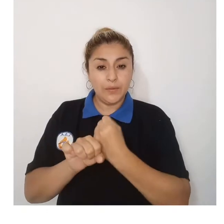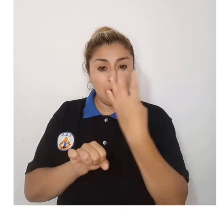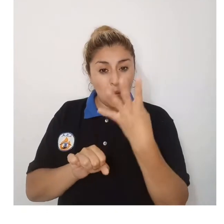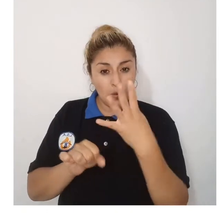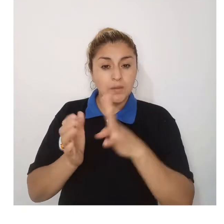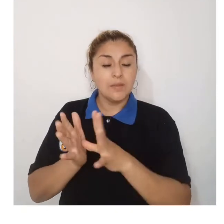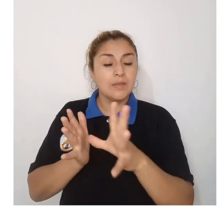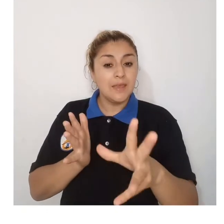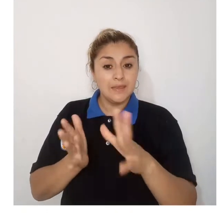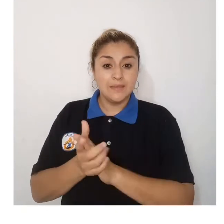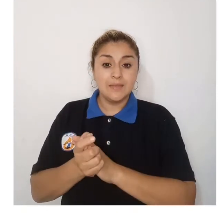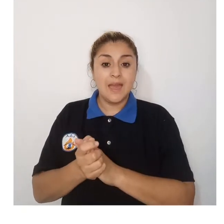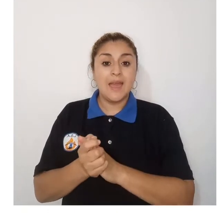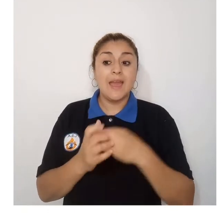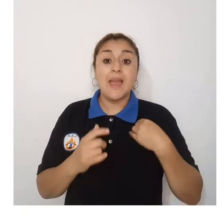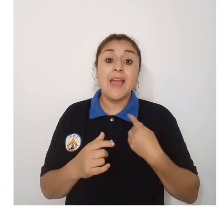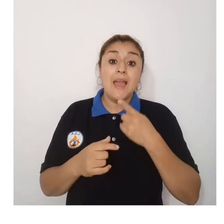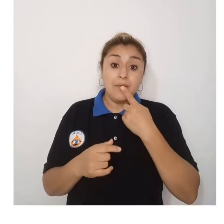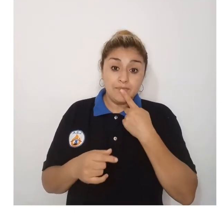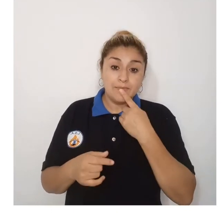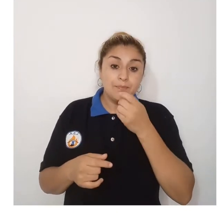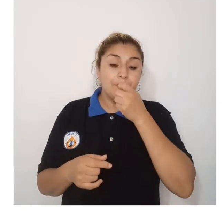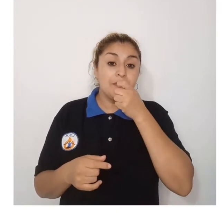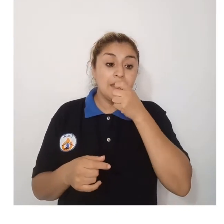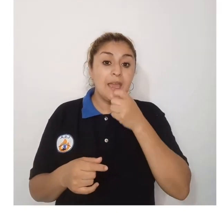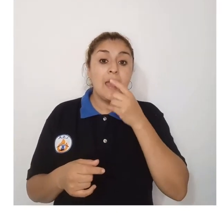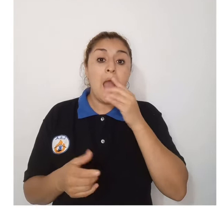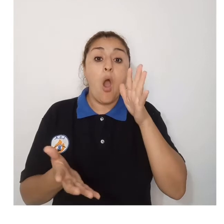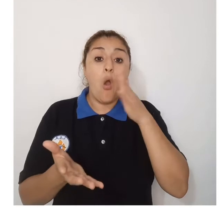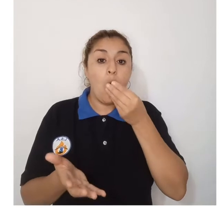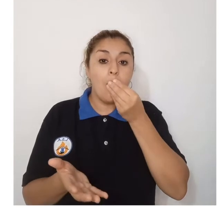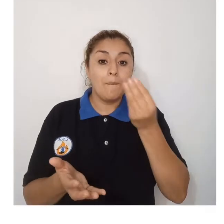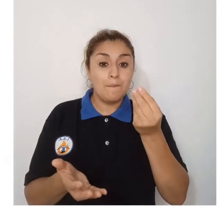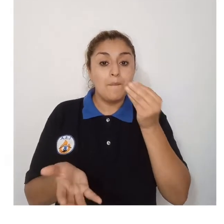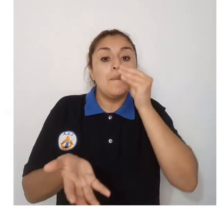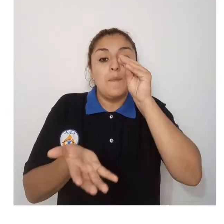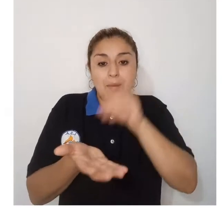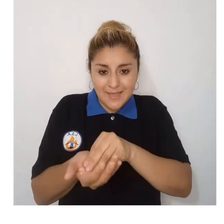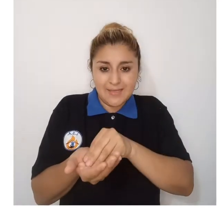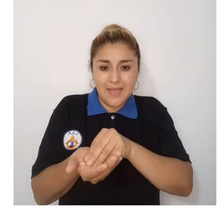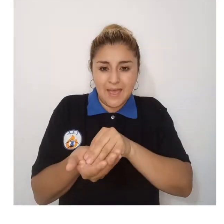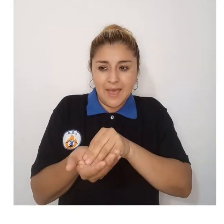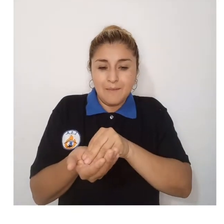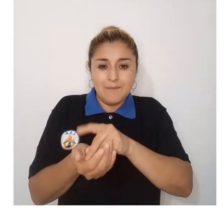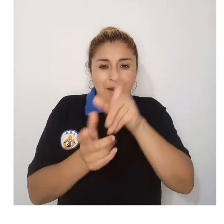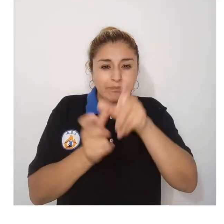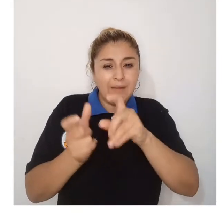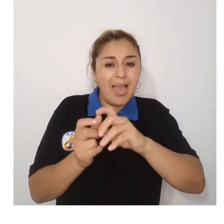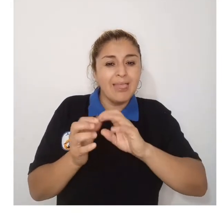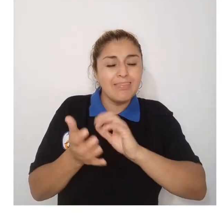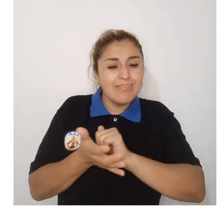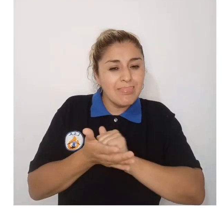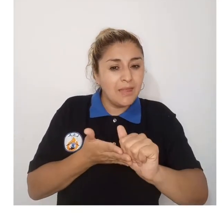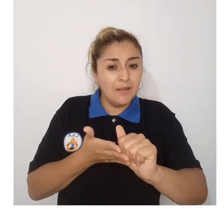en cuanto a la ofrenda para los santos dijo pablo escribió no hagan ustedes también de la manera que